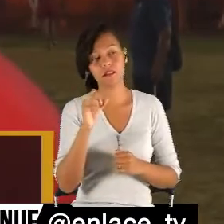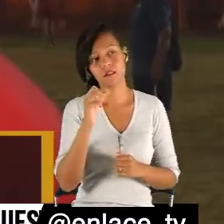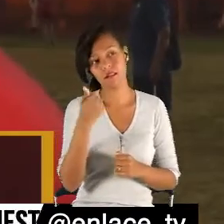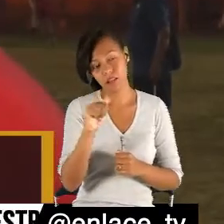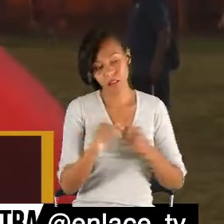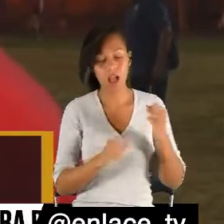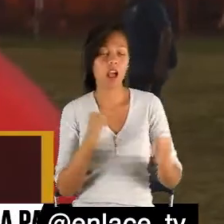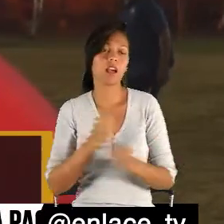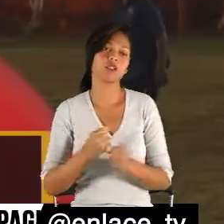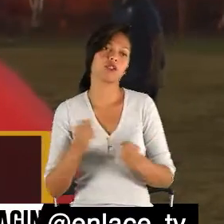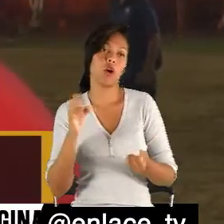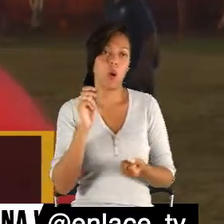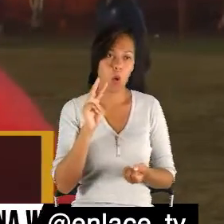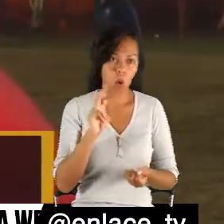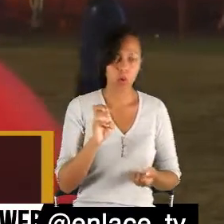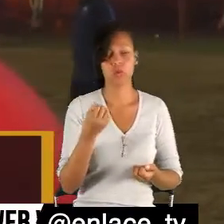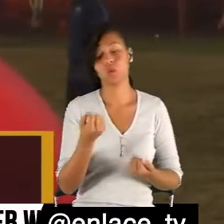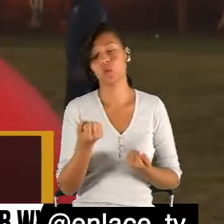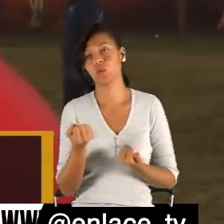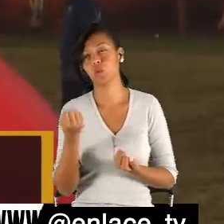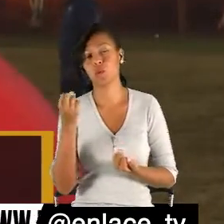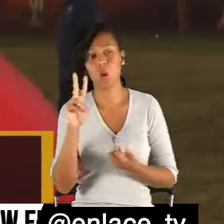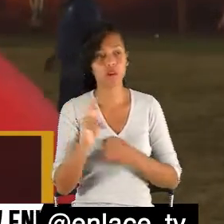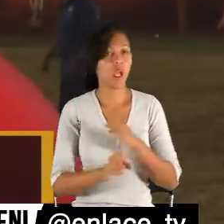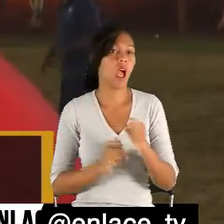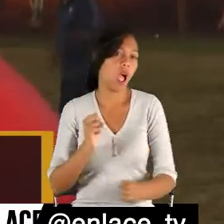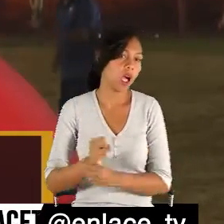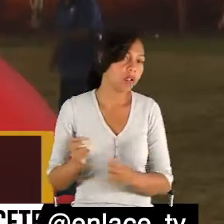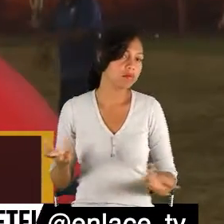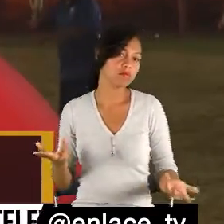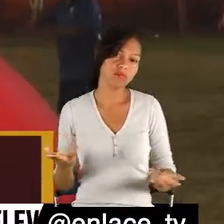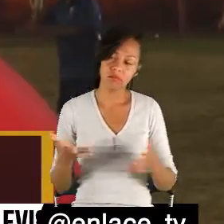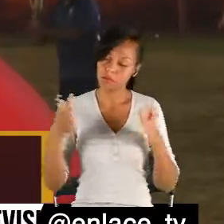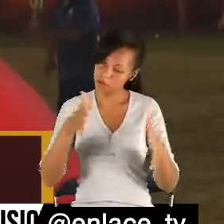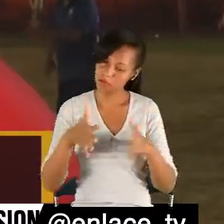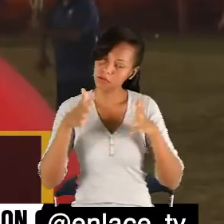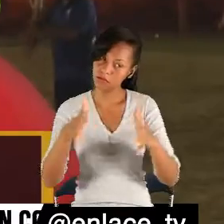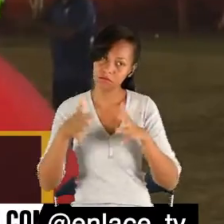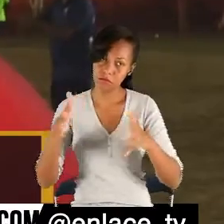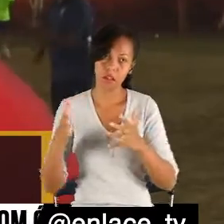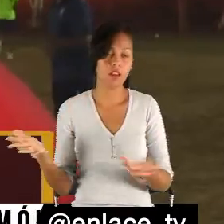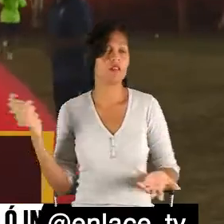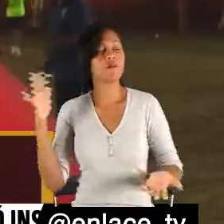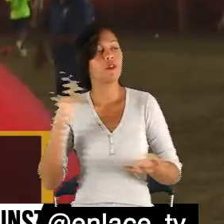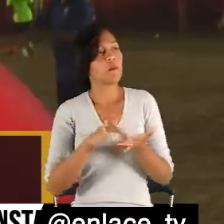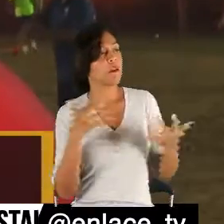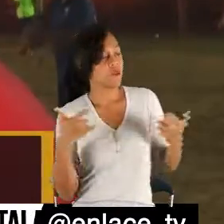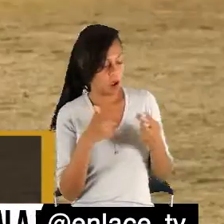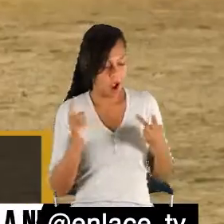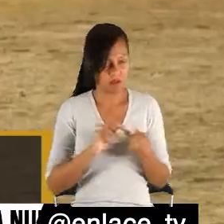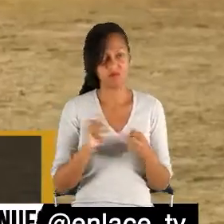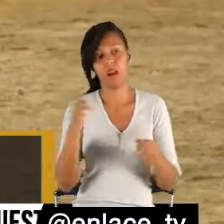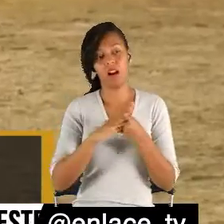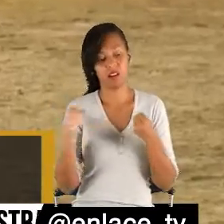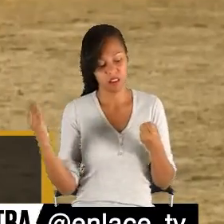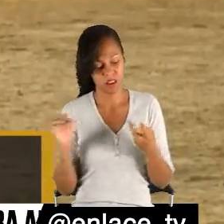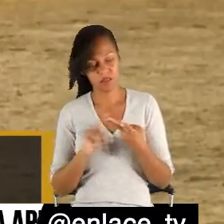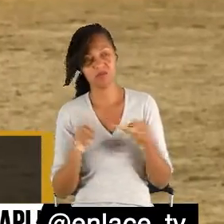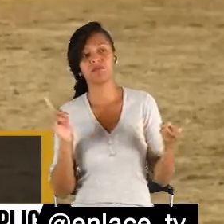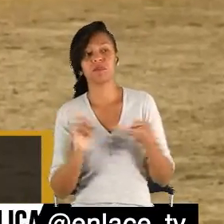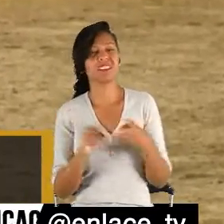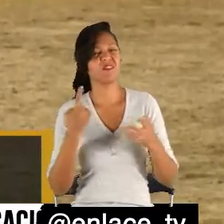de 12 así fuimos escalando en la cual fuimos a valledupar a barranquilla hacemos están muchas